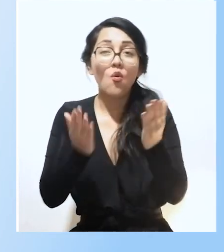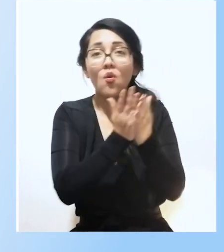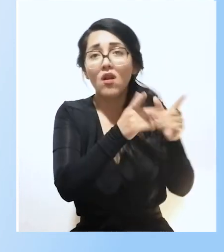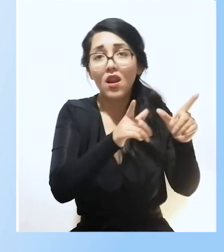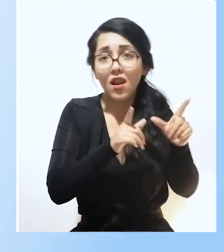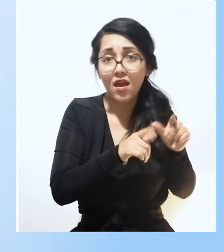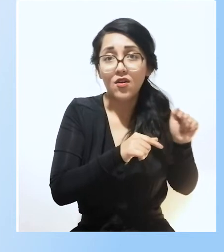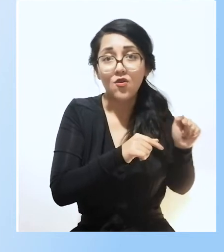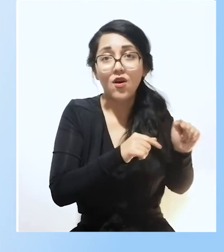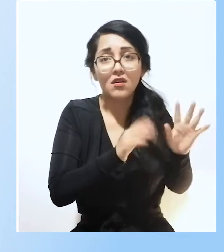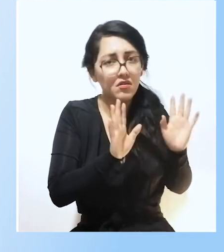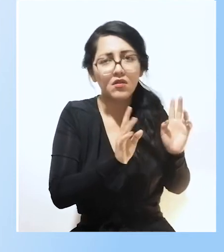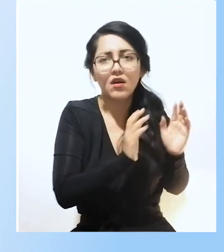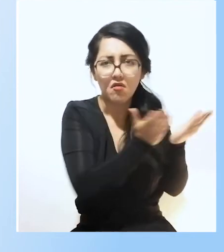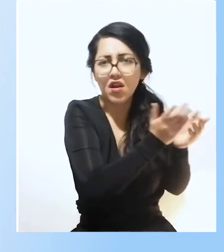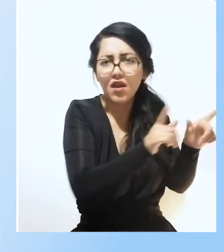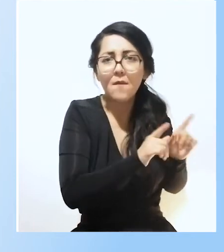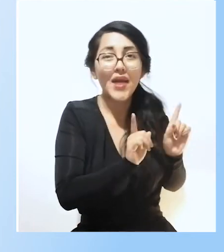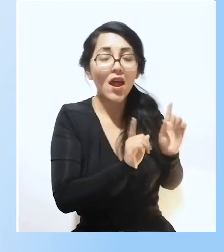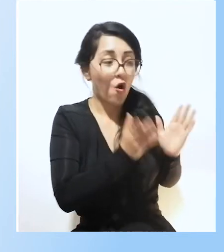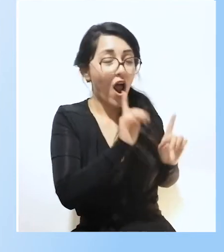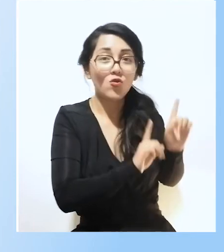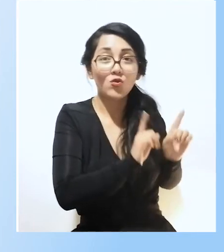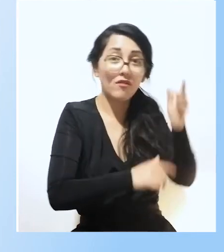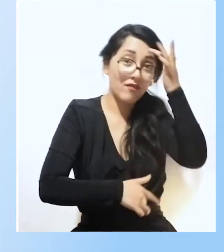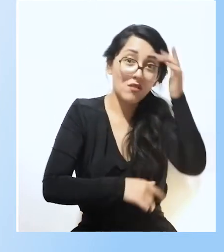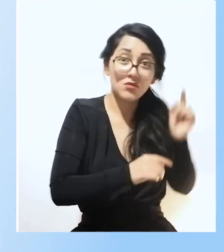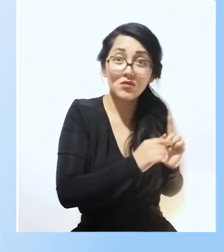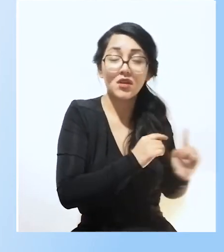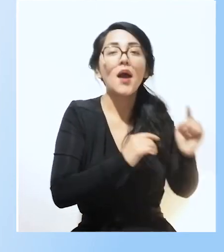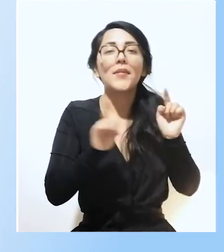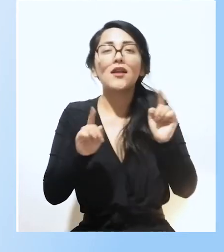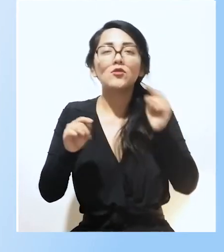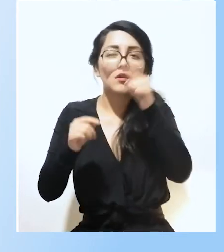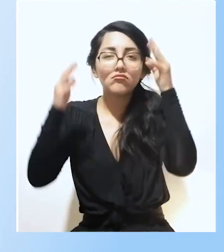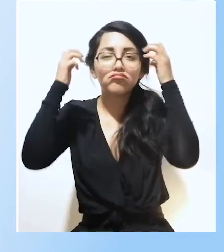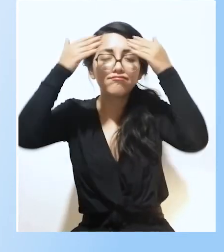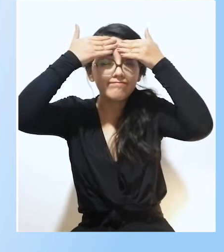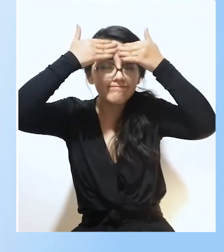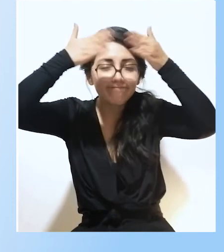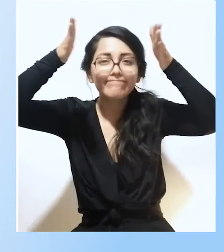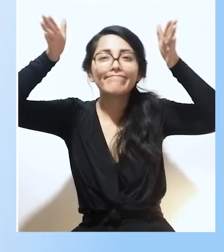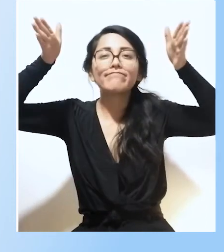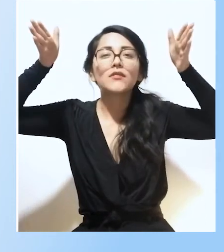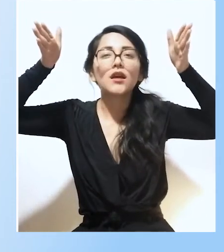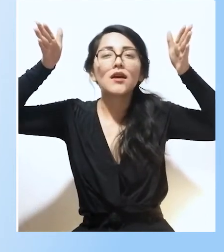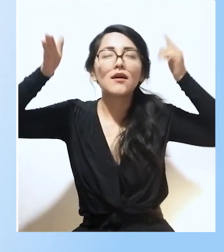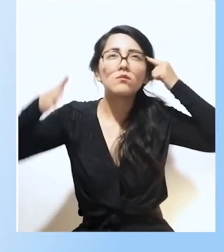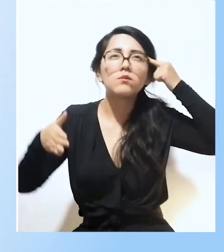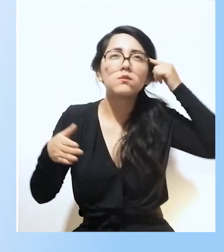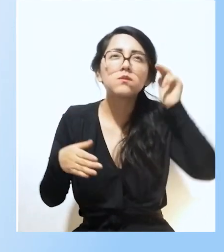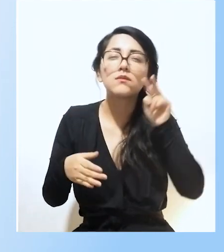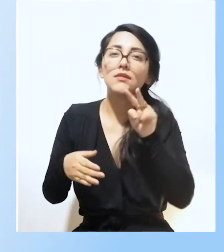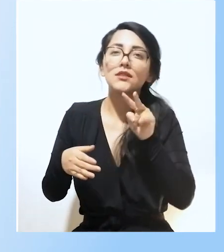donde hay alumnos enfermos, bueno, pues lleguéis con una mentalidad más abierta, sabiendo mirar